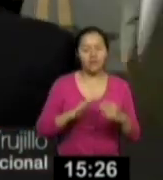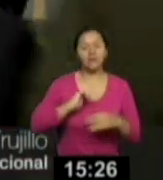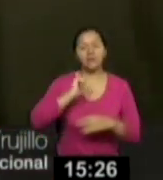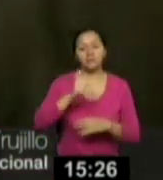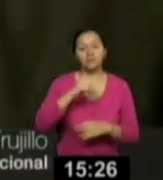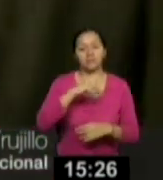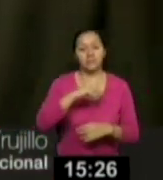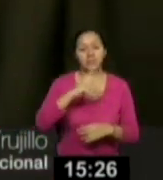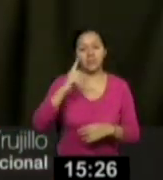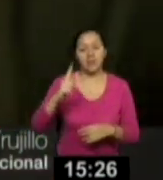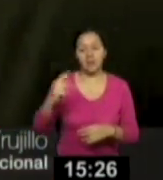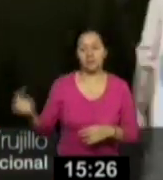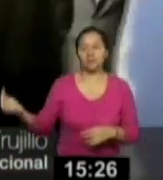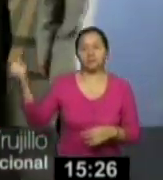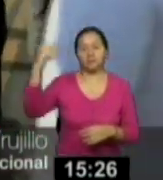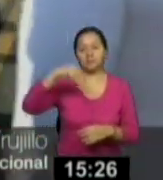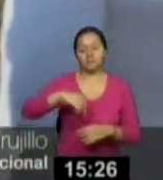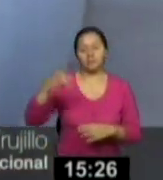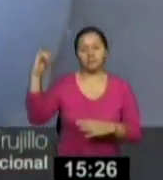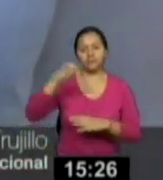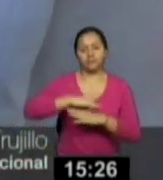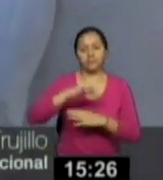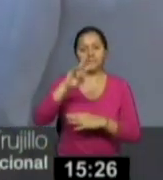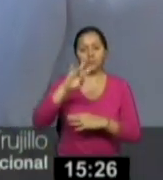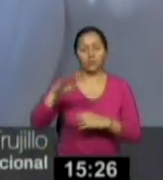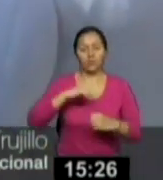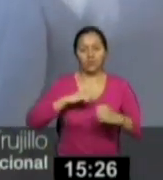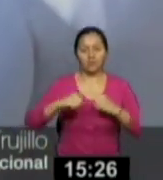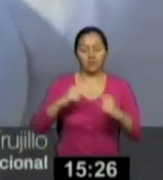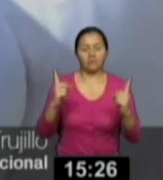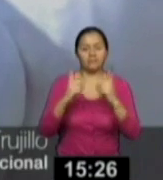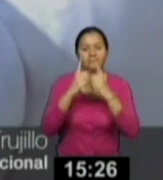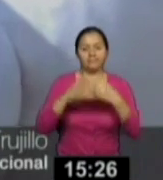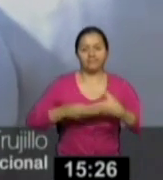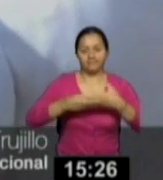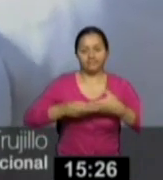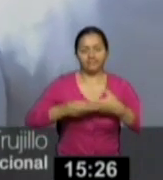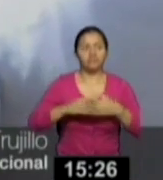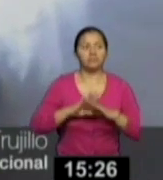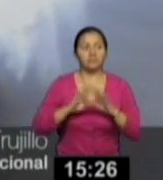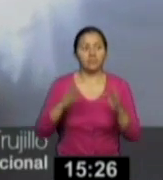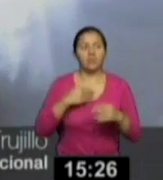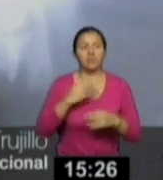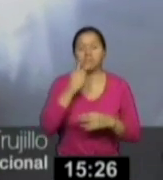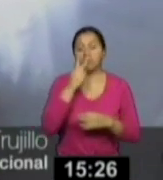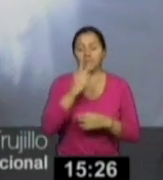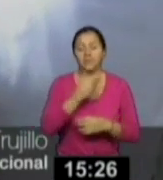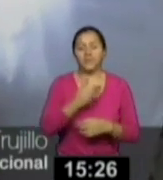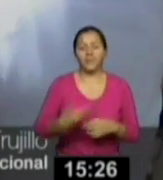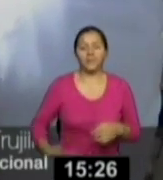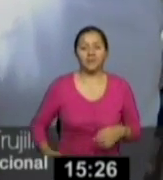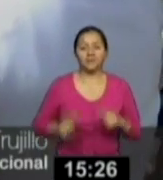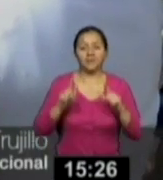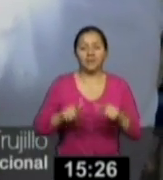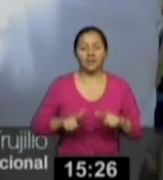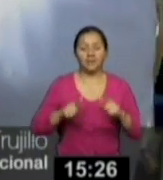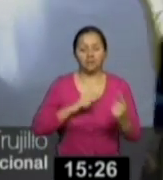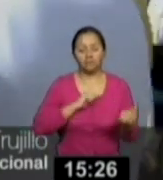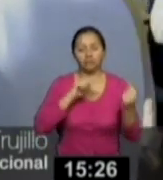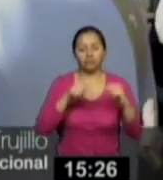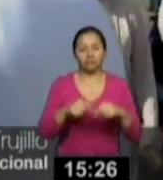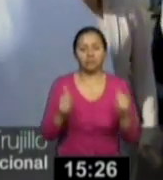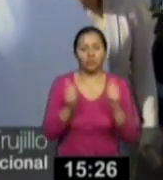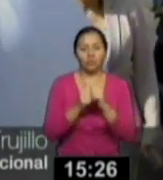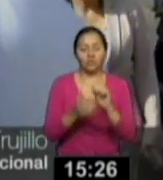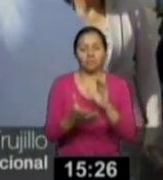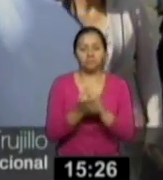el 24 de mayo para la ceremonia de traspaso de mando en Ecuador. Ya lo vemos al presidente Lenín Moreno junto a su